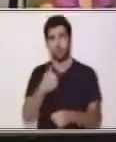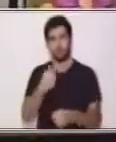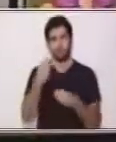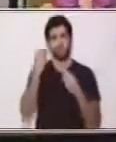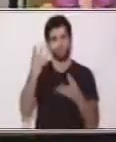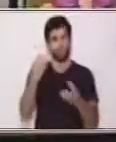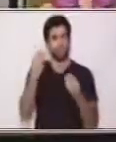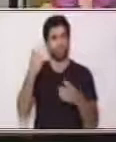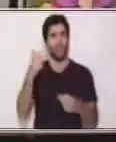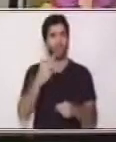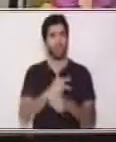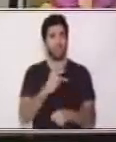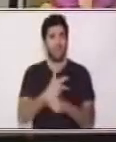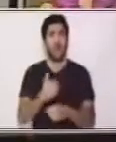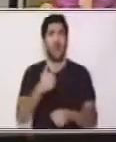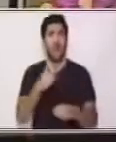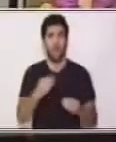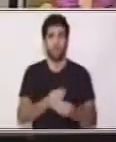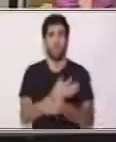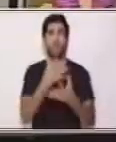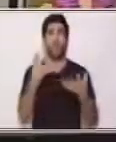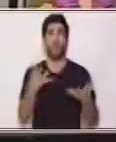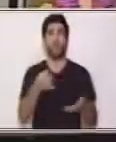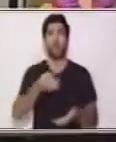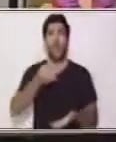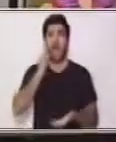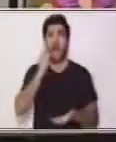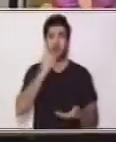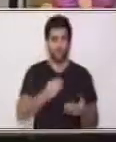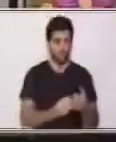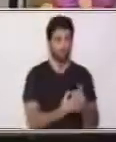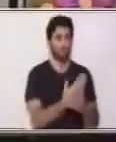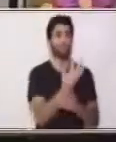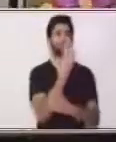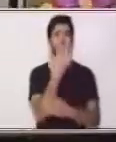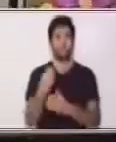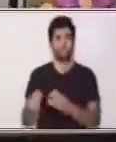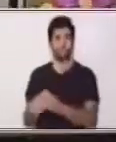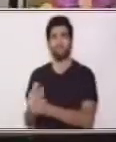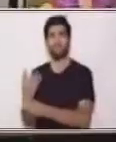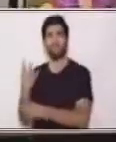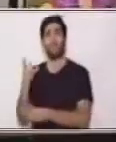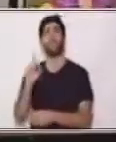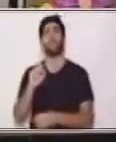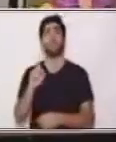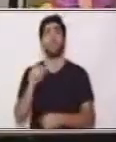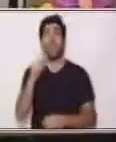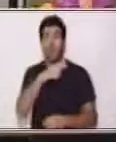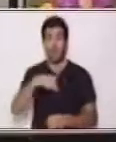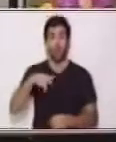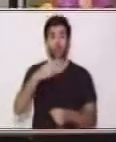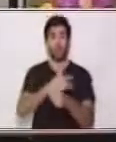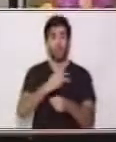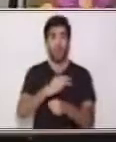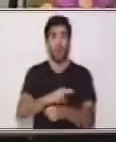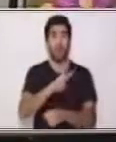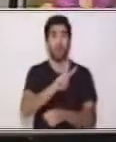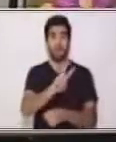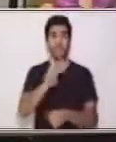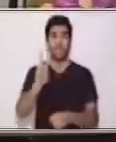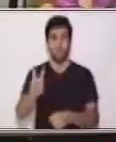repetido varias veces. Y fíjate que el café se da y se produce en los 22 departamentos